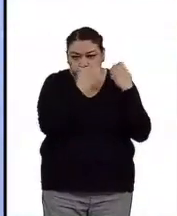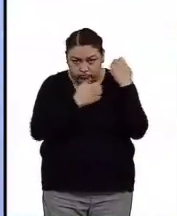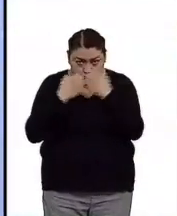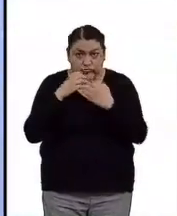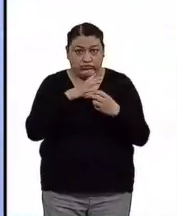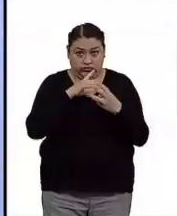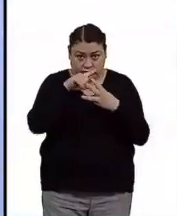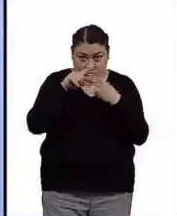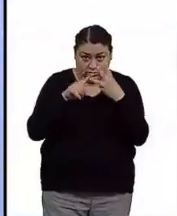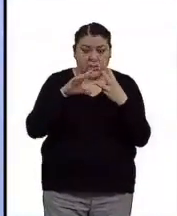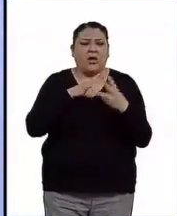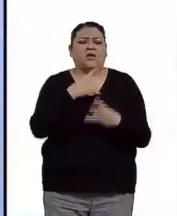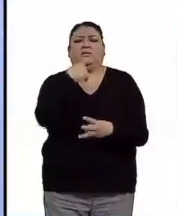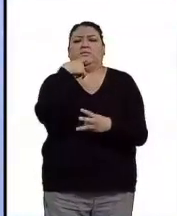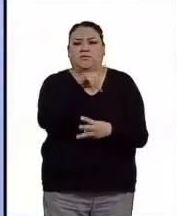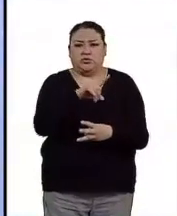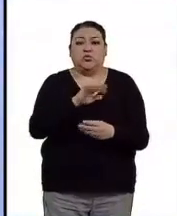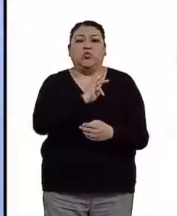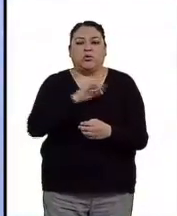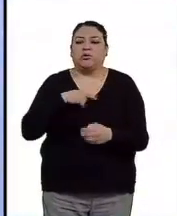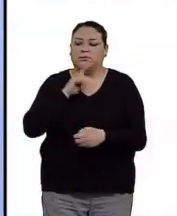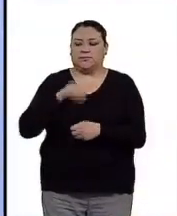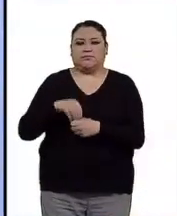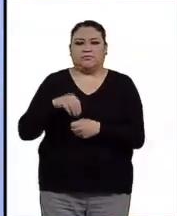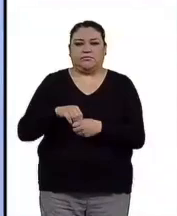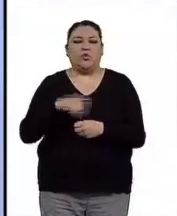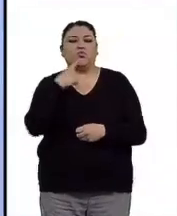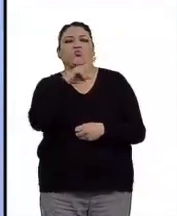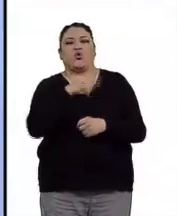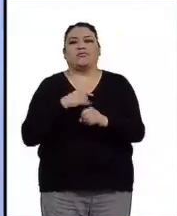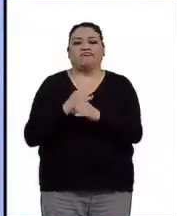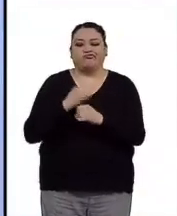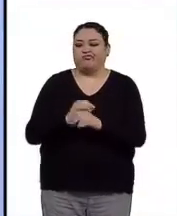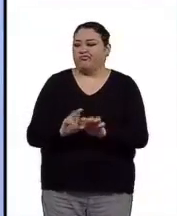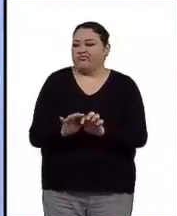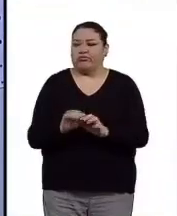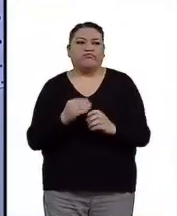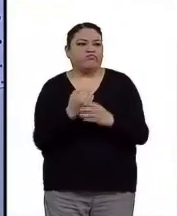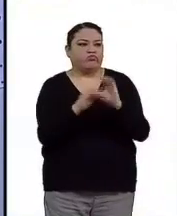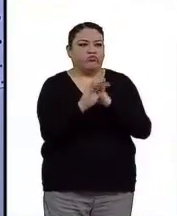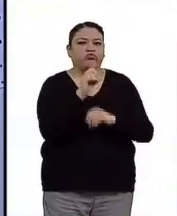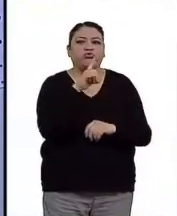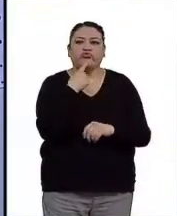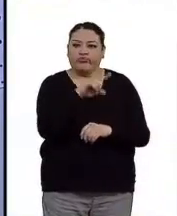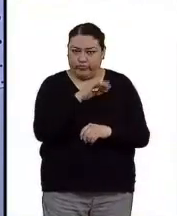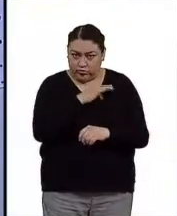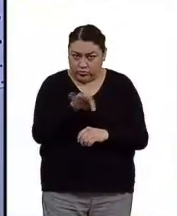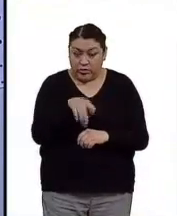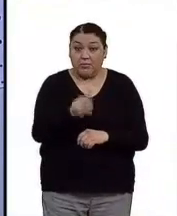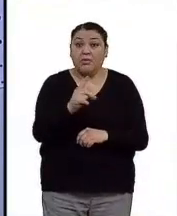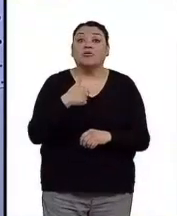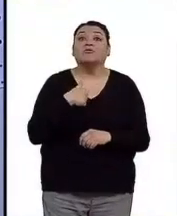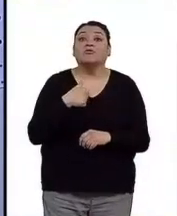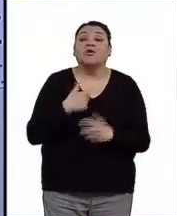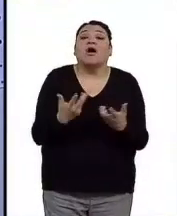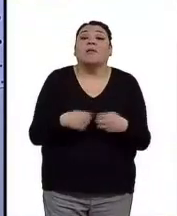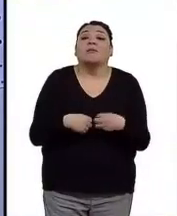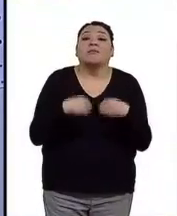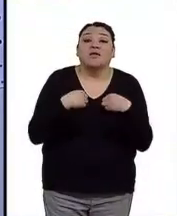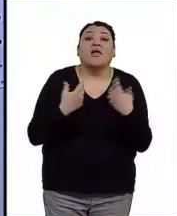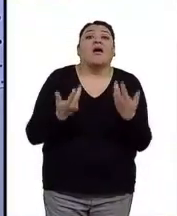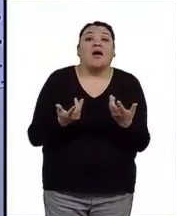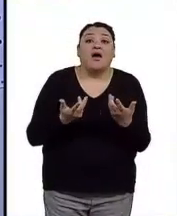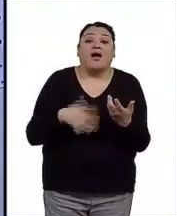incluso denuncias y quejas anónimas, incluso en línea, ¿no?, por este tipo de situaciones. Pero vuelvo al punto, yo ya en el hecho estoy en